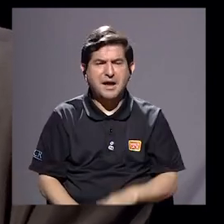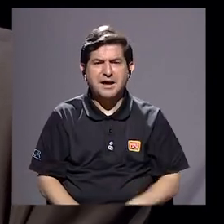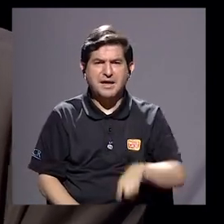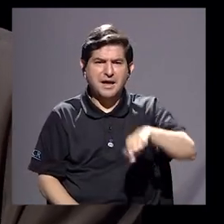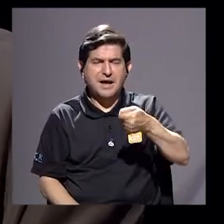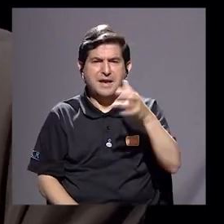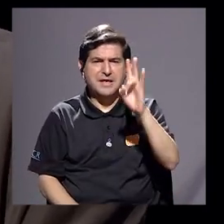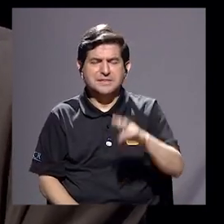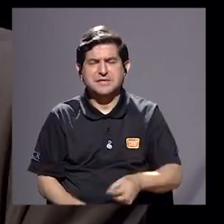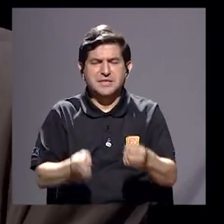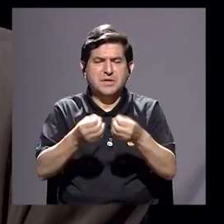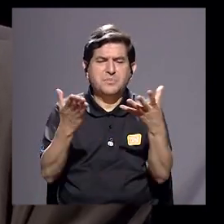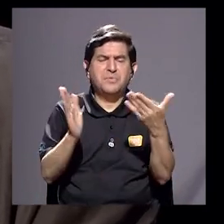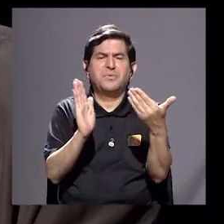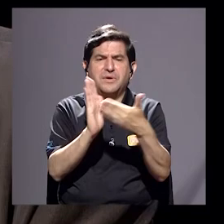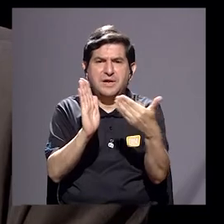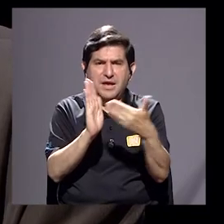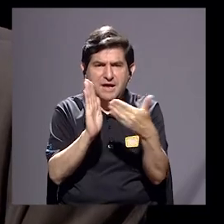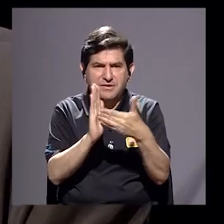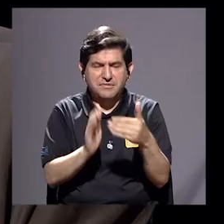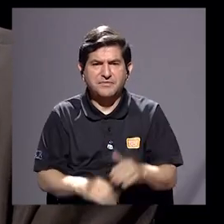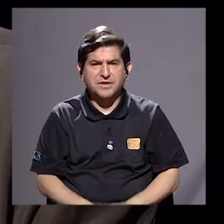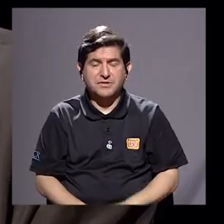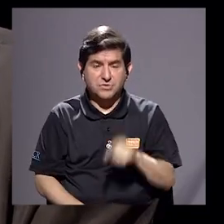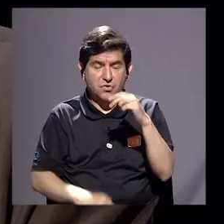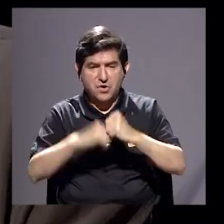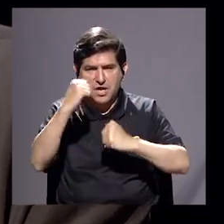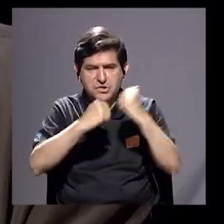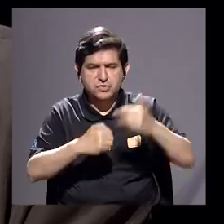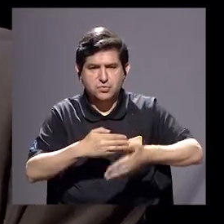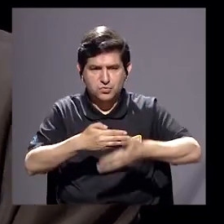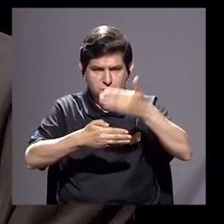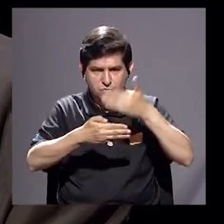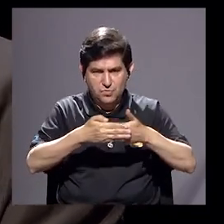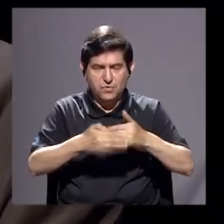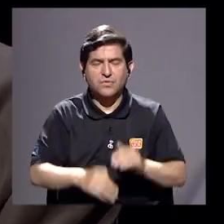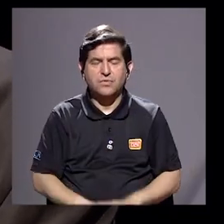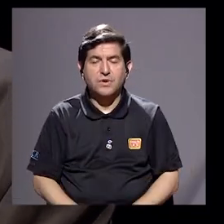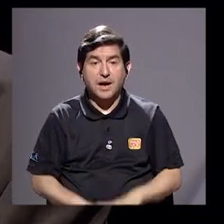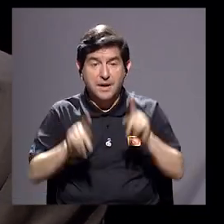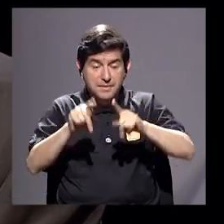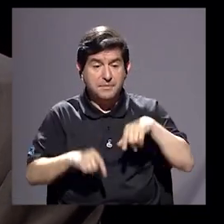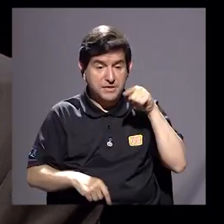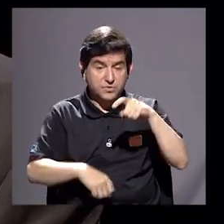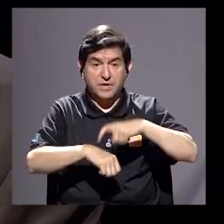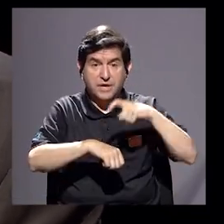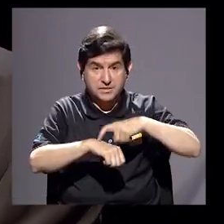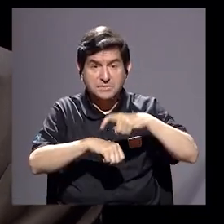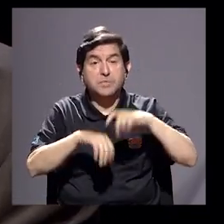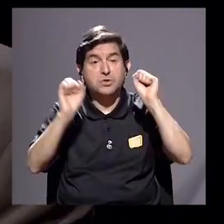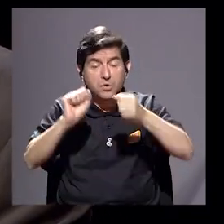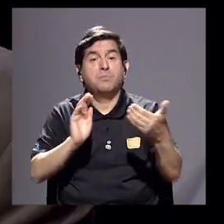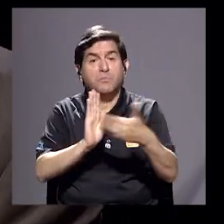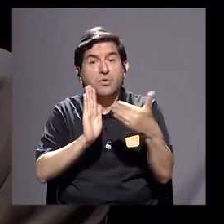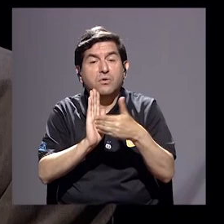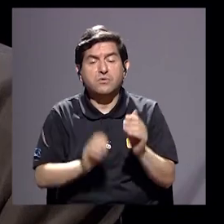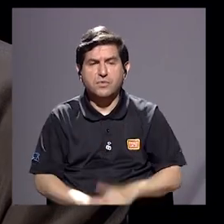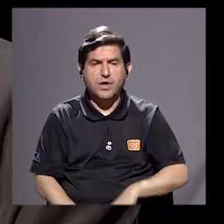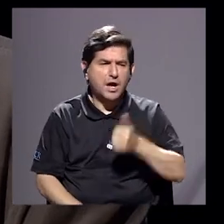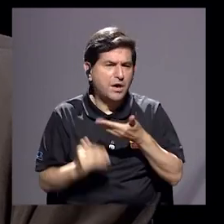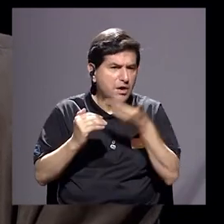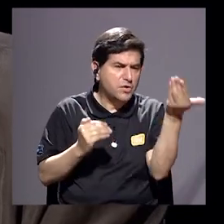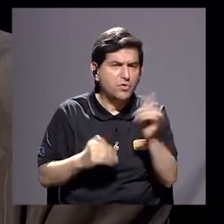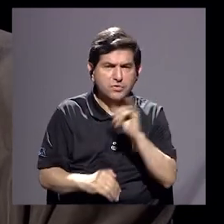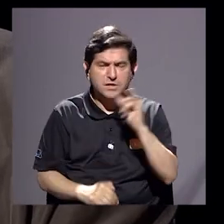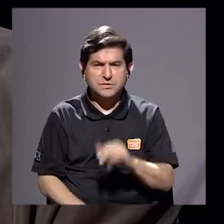canal 7 que hizo daños en la parte de la infraestructura afuera que hubiera pasado una persona y la fed la daña y otros hechos que están